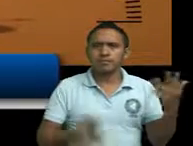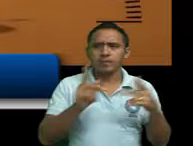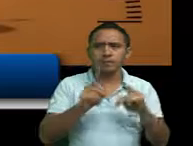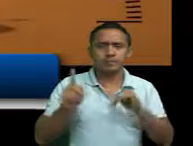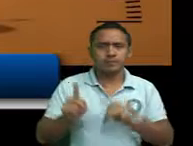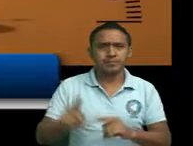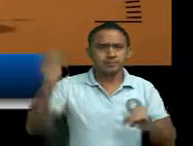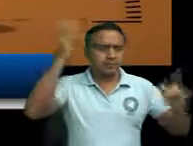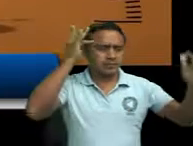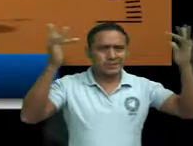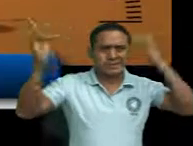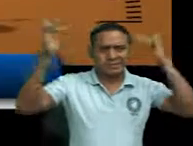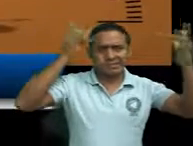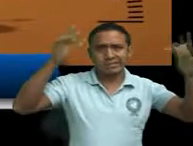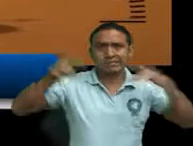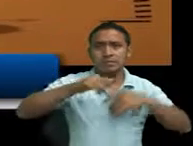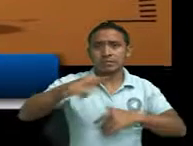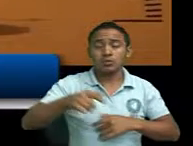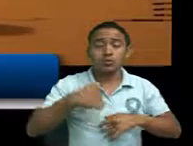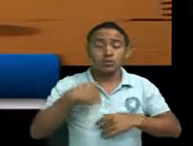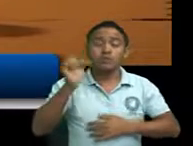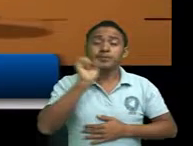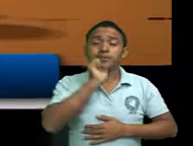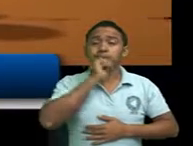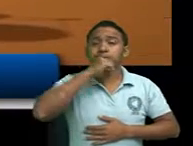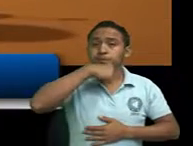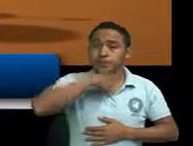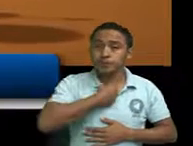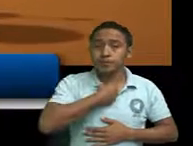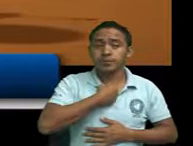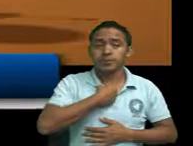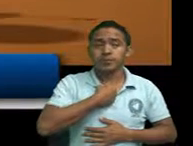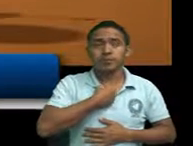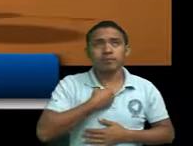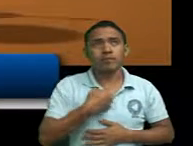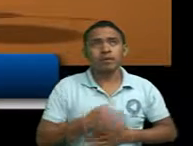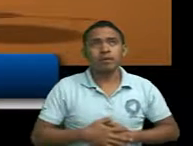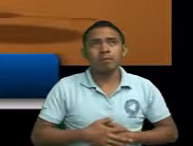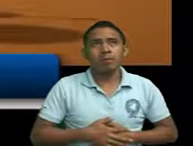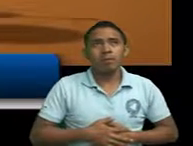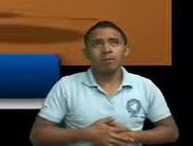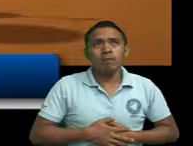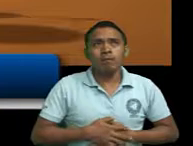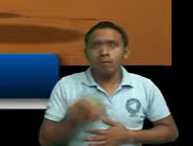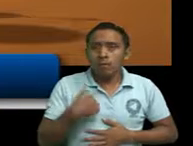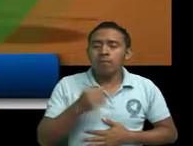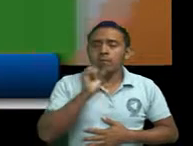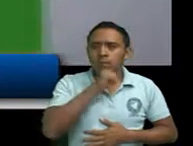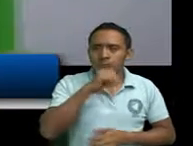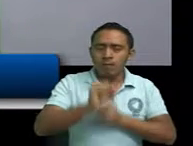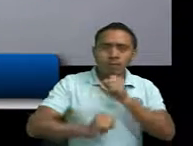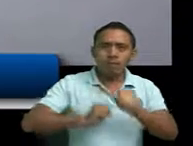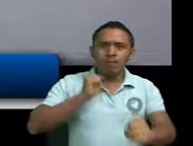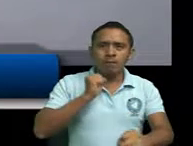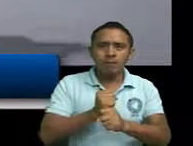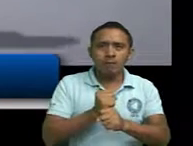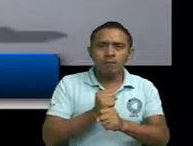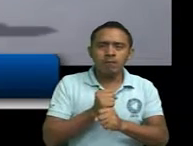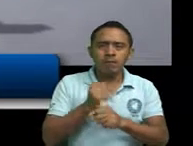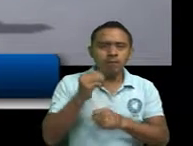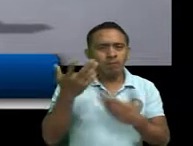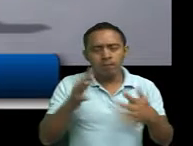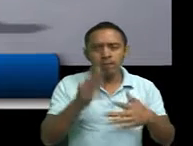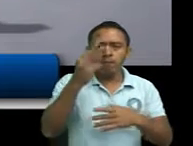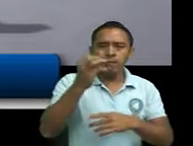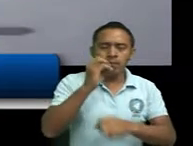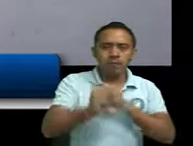preocupan también porque creen que cuando uno es más viejo, o sea, va cumpliendo más años, pasa los